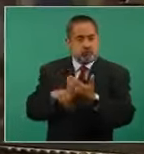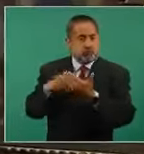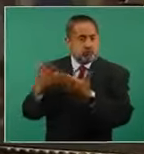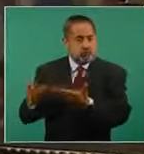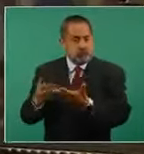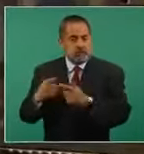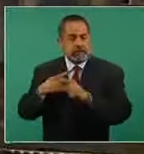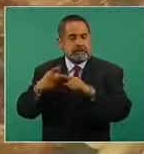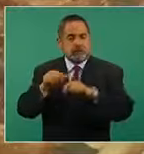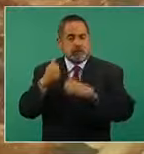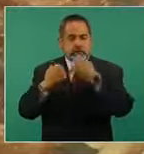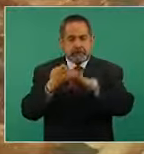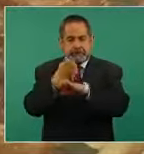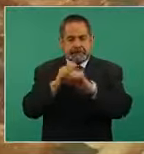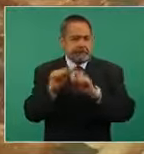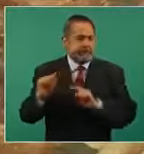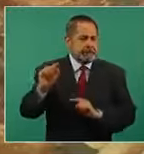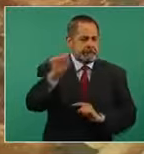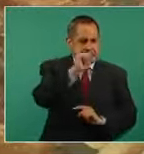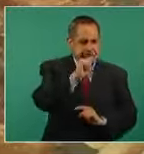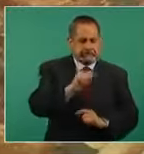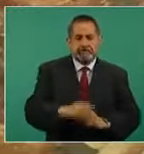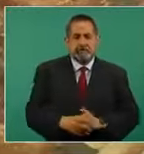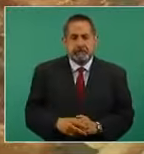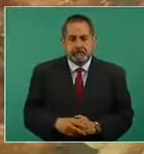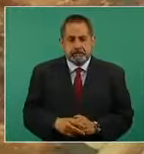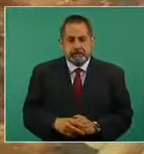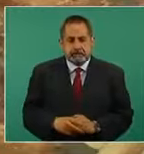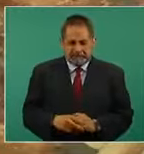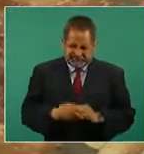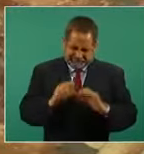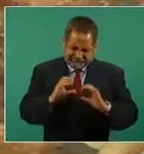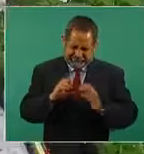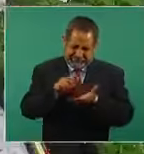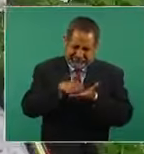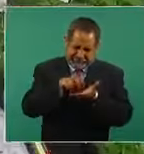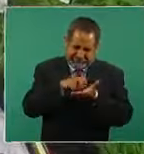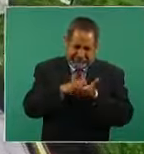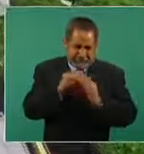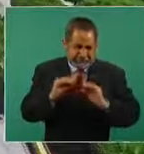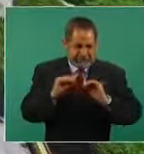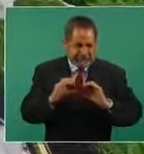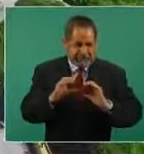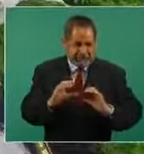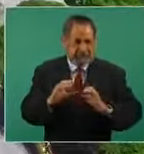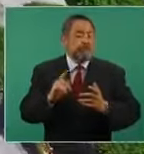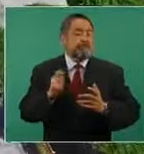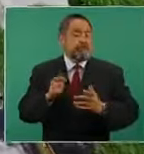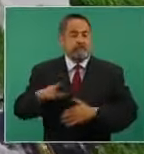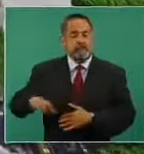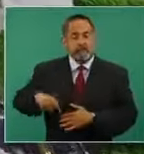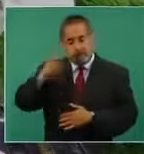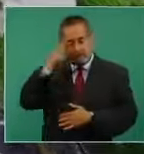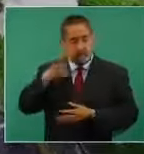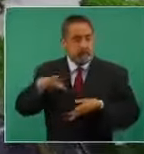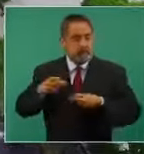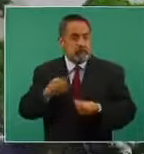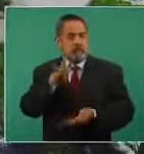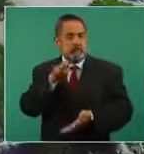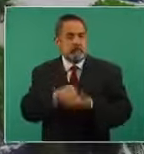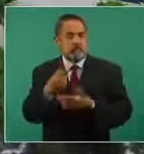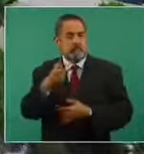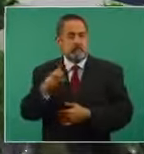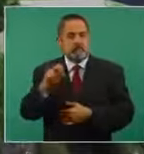11 estados de la república en la restauración del patrimonio el gobierno de méxico ha invertido más de 4 mil